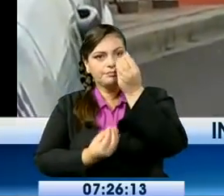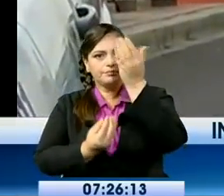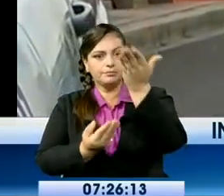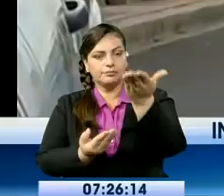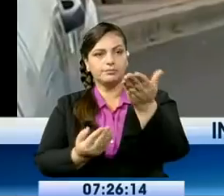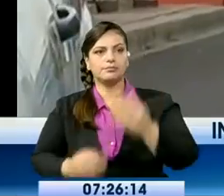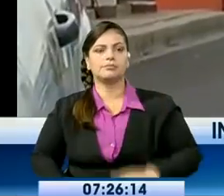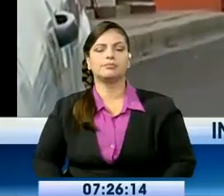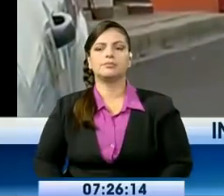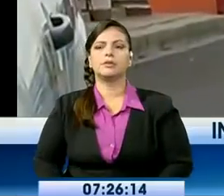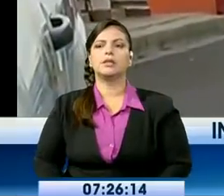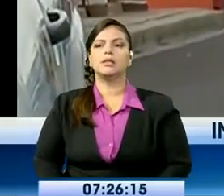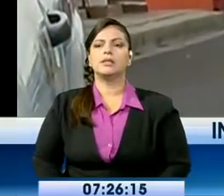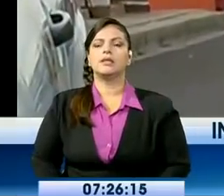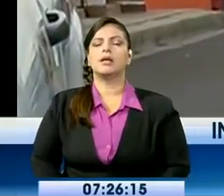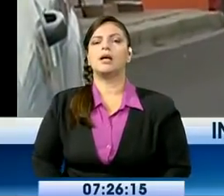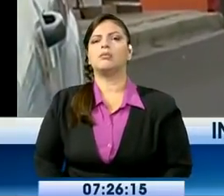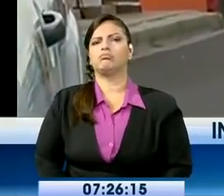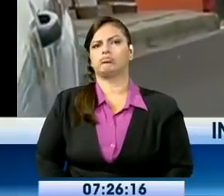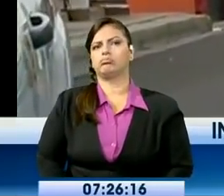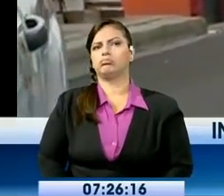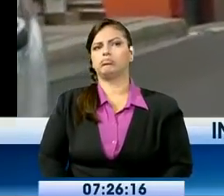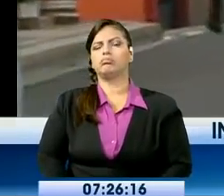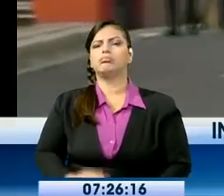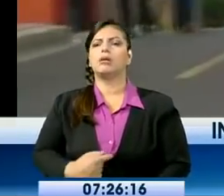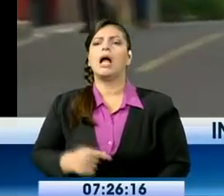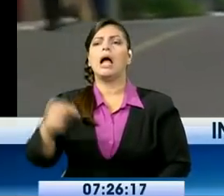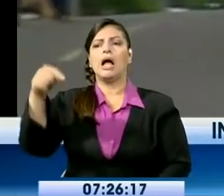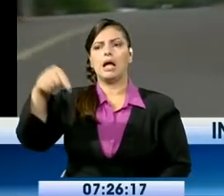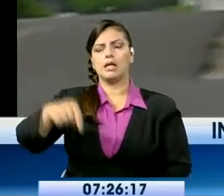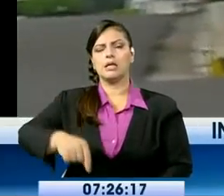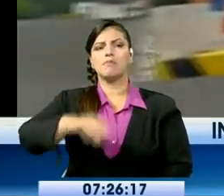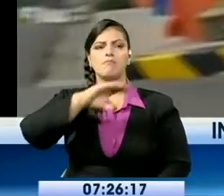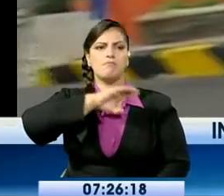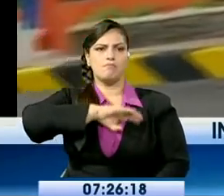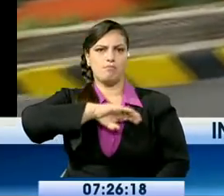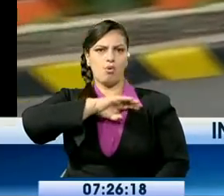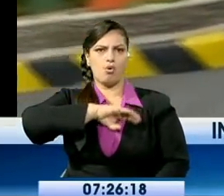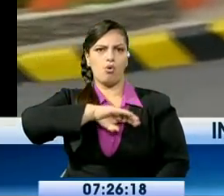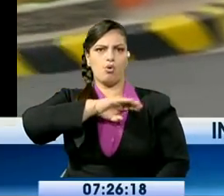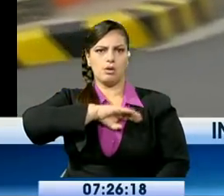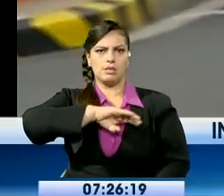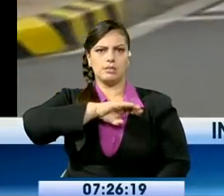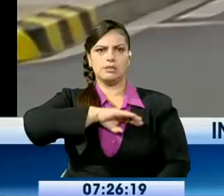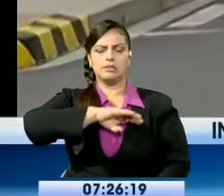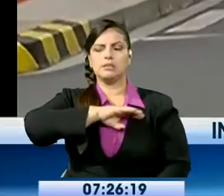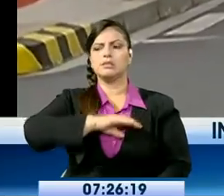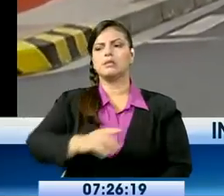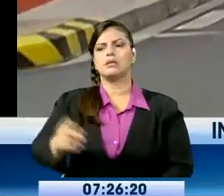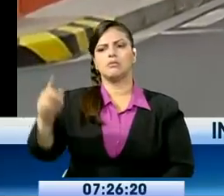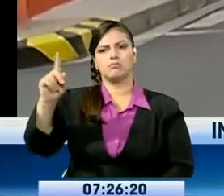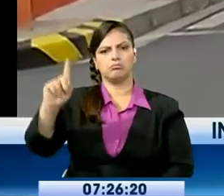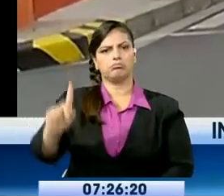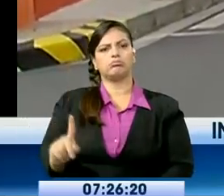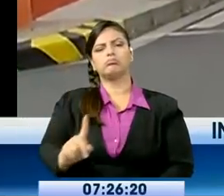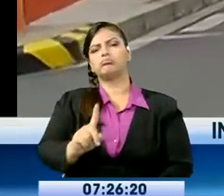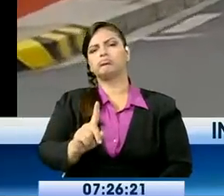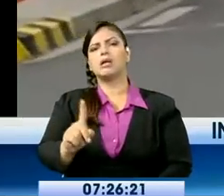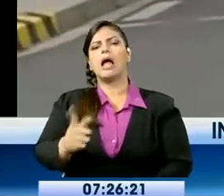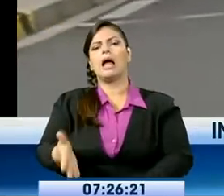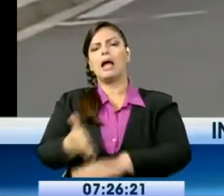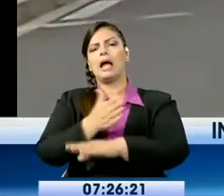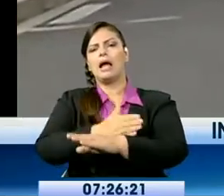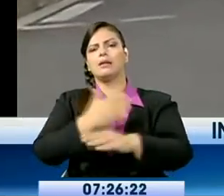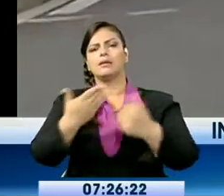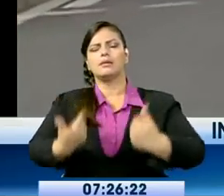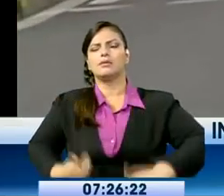ciudadanía, estamos nosotros abiertos, tengo un policía comunitario que ha activado aquí más de 2000 botones de seguridad. que